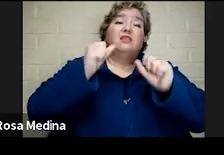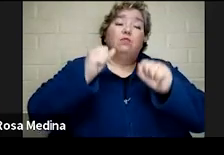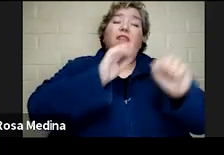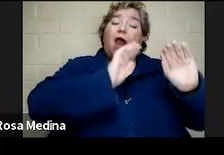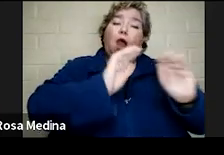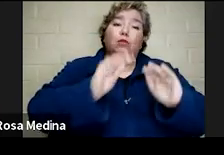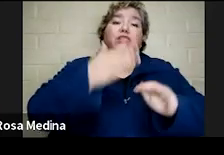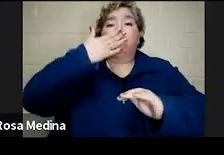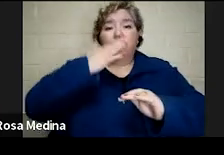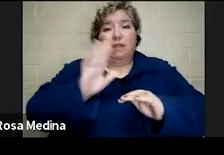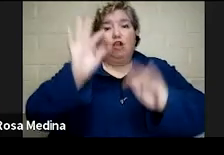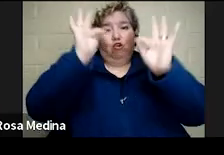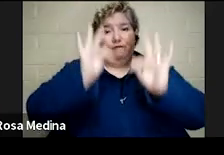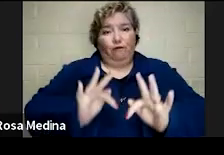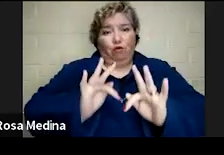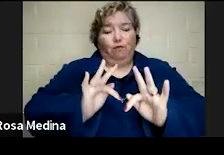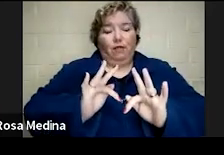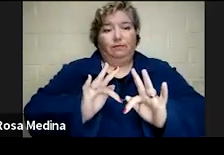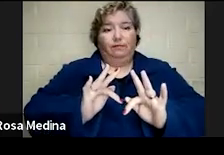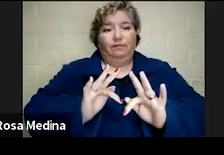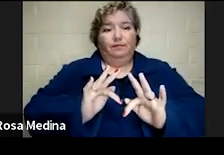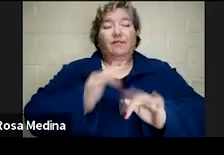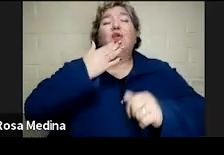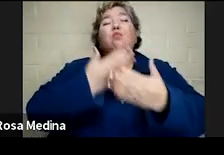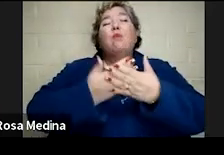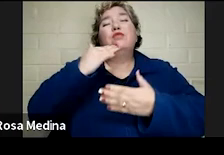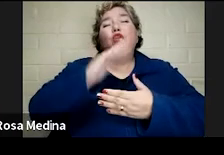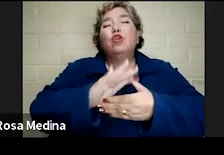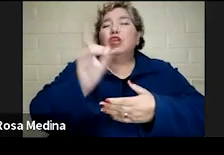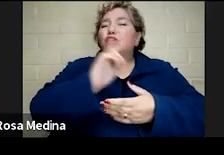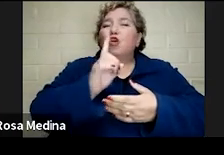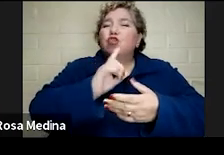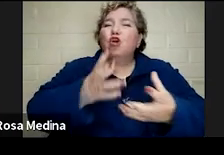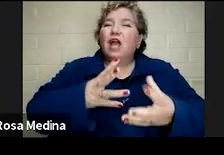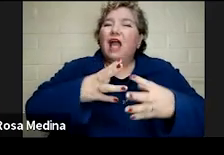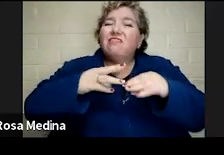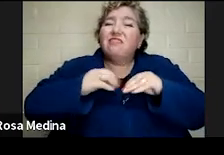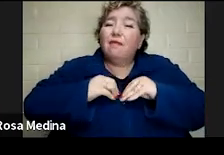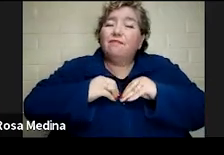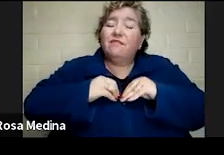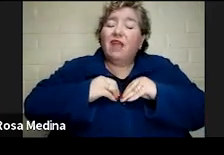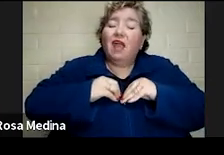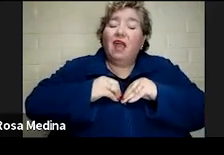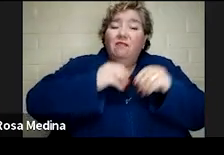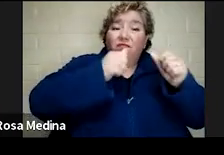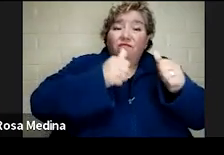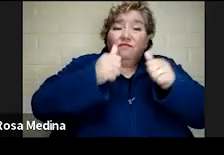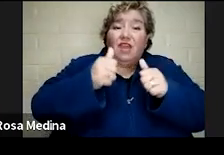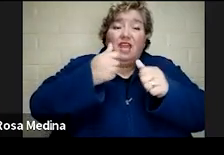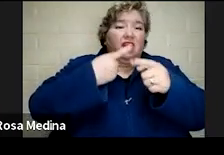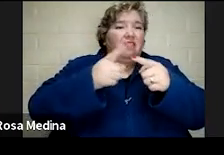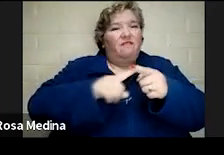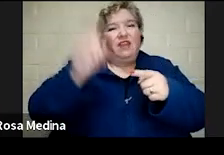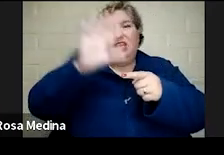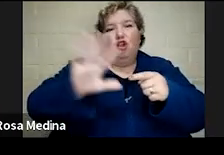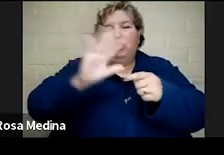correcta. También cuando el niño no se adapta de forma adecuada en los distintos contextos, como en la casa,